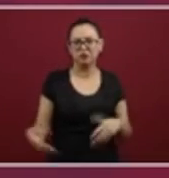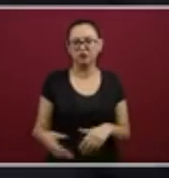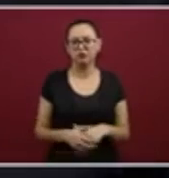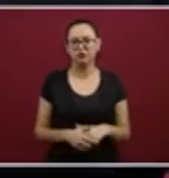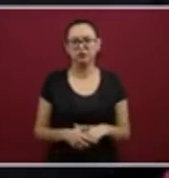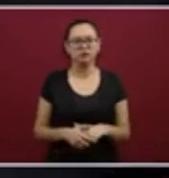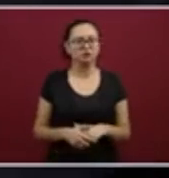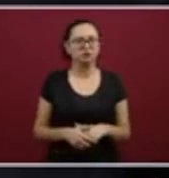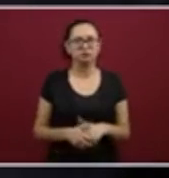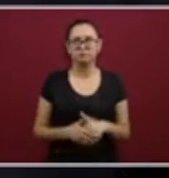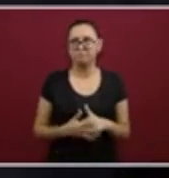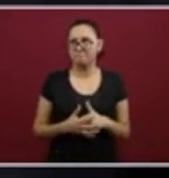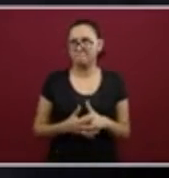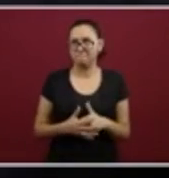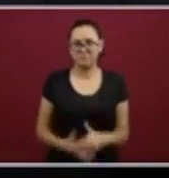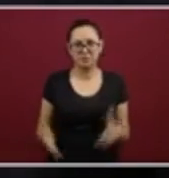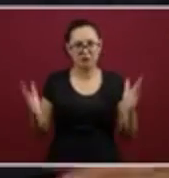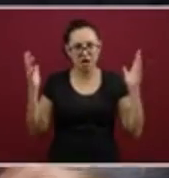enormes.